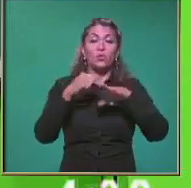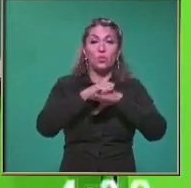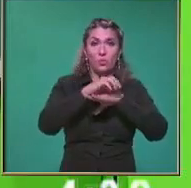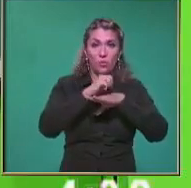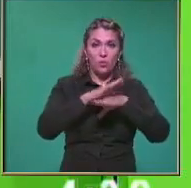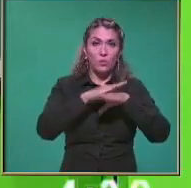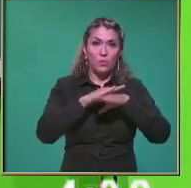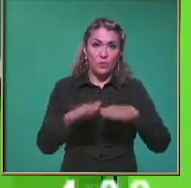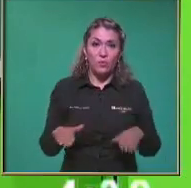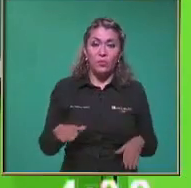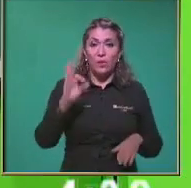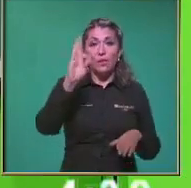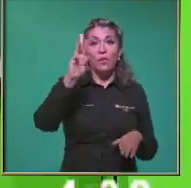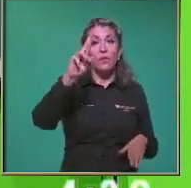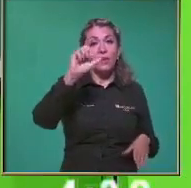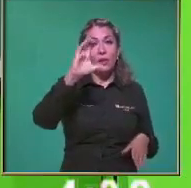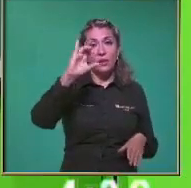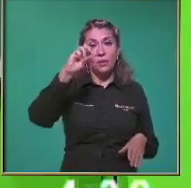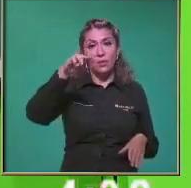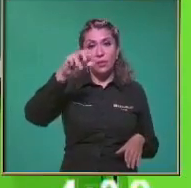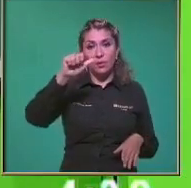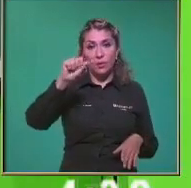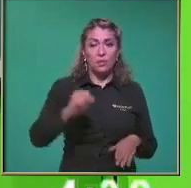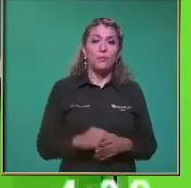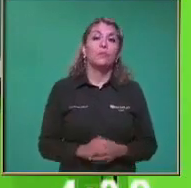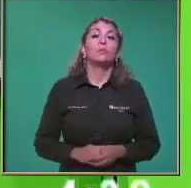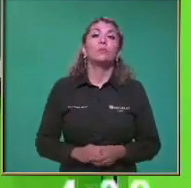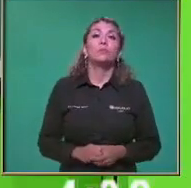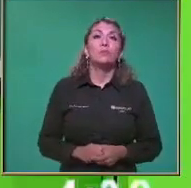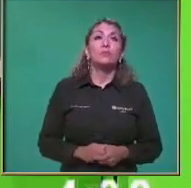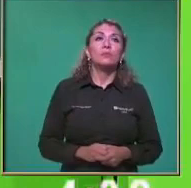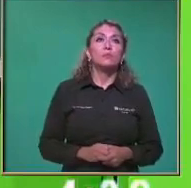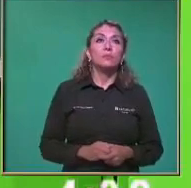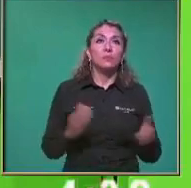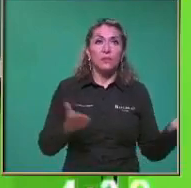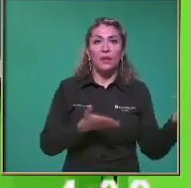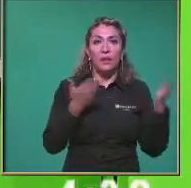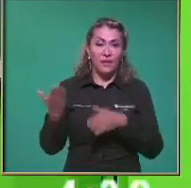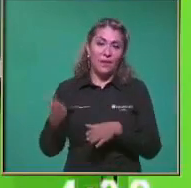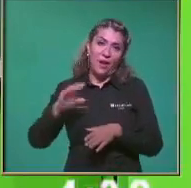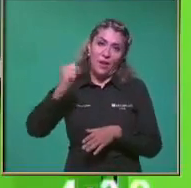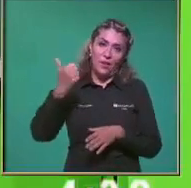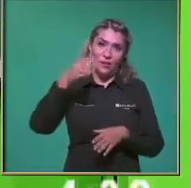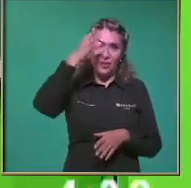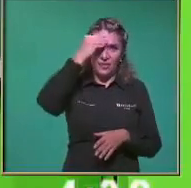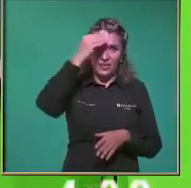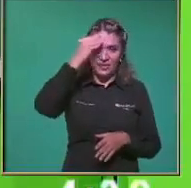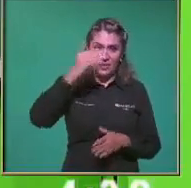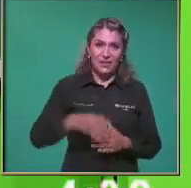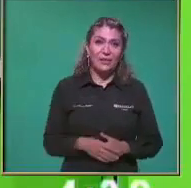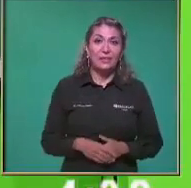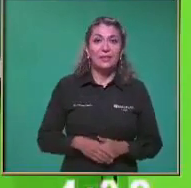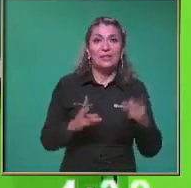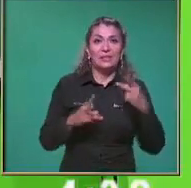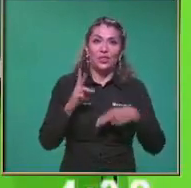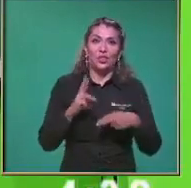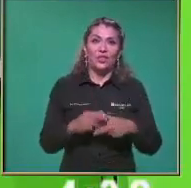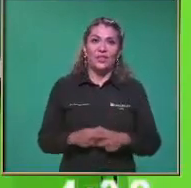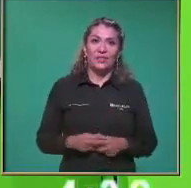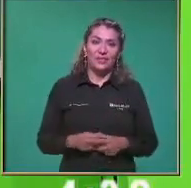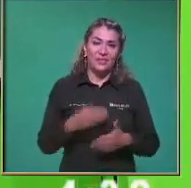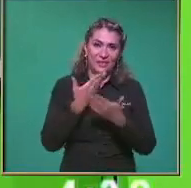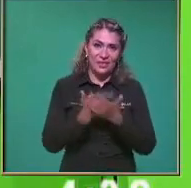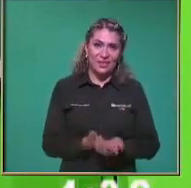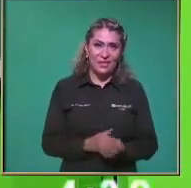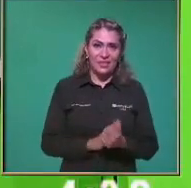caso utilizamos fracciones equivalentes. Muy bien, vamos a continuar con el siguiente aprendizaje esperado. Viene el descanso